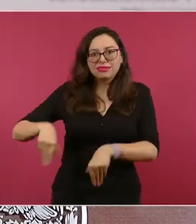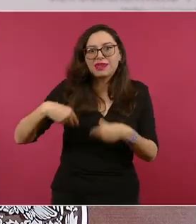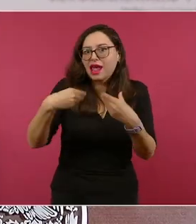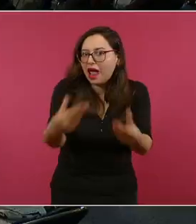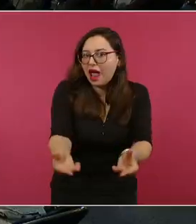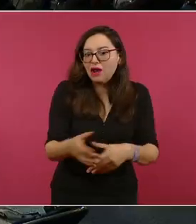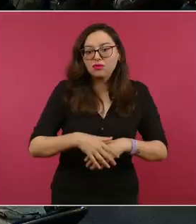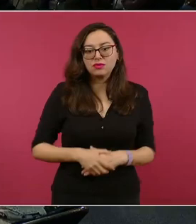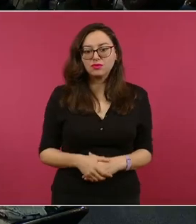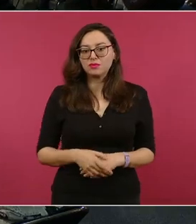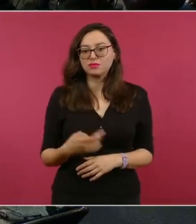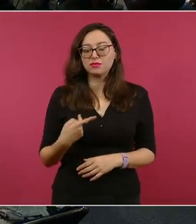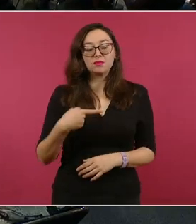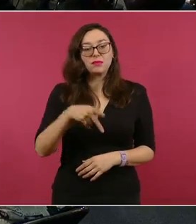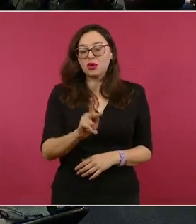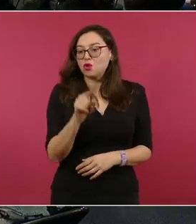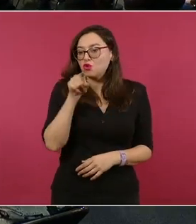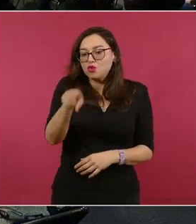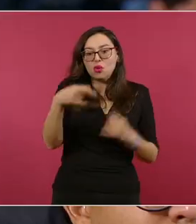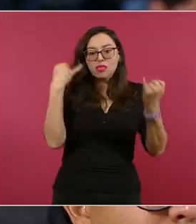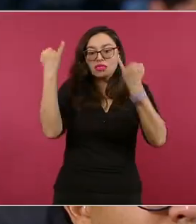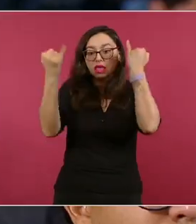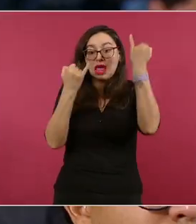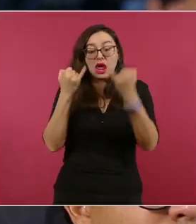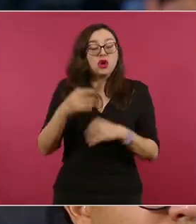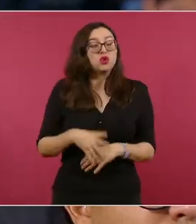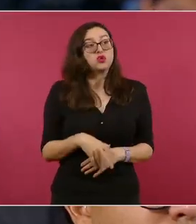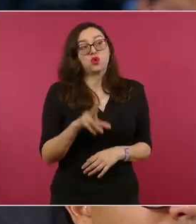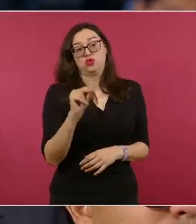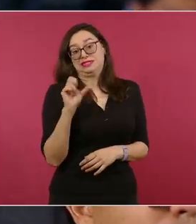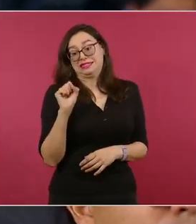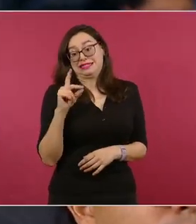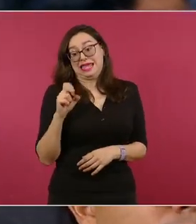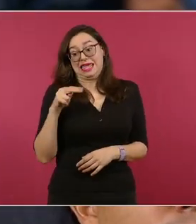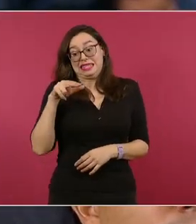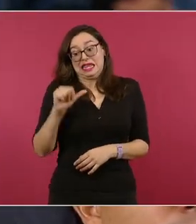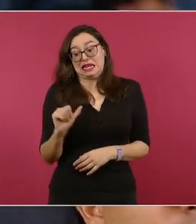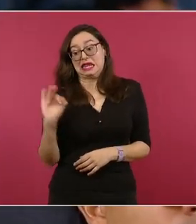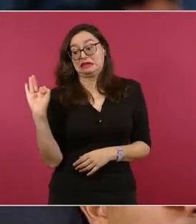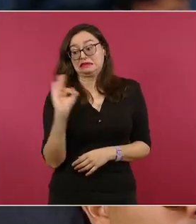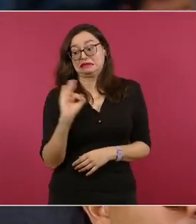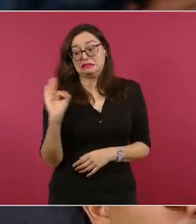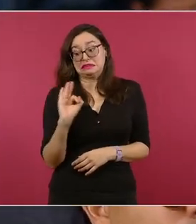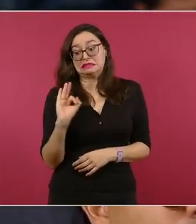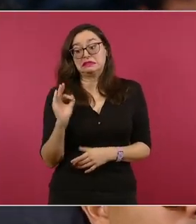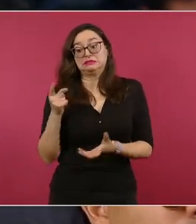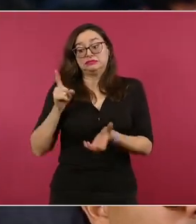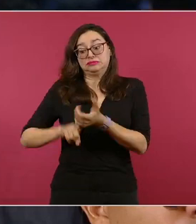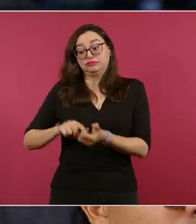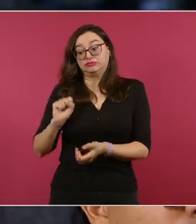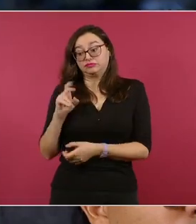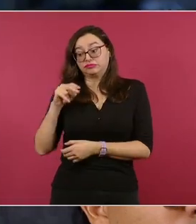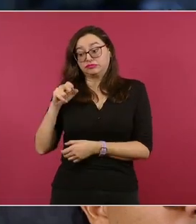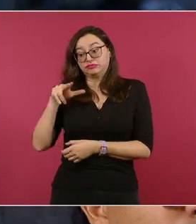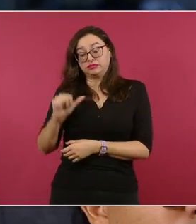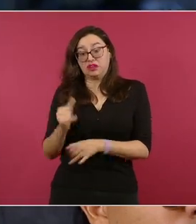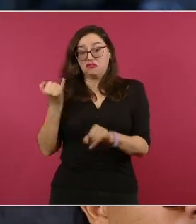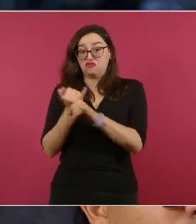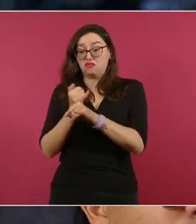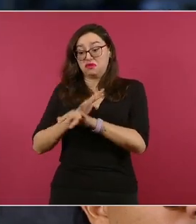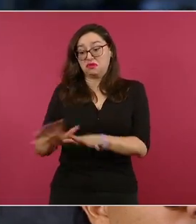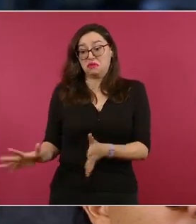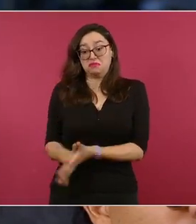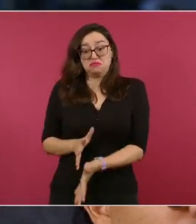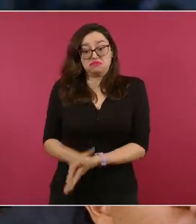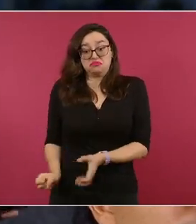indica es que desde la SEDENA hubo un apagón informativo o el pacto de silencio que pudiera venir desde dentro de esta institución que estaba